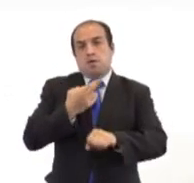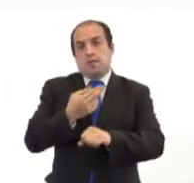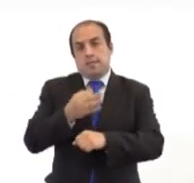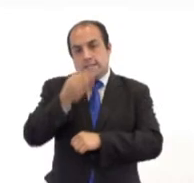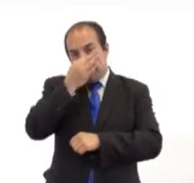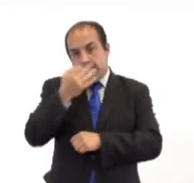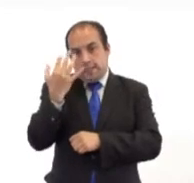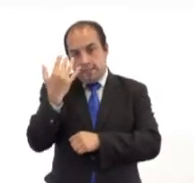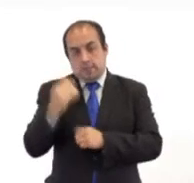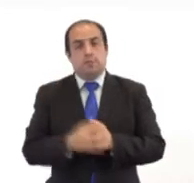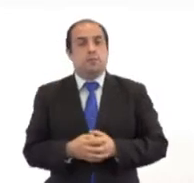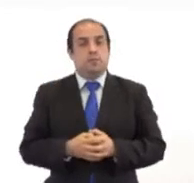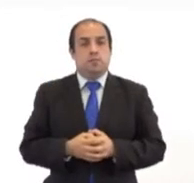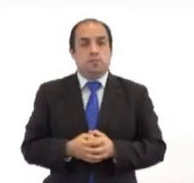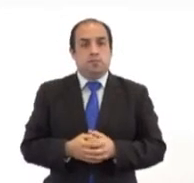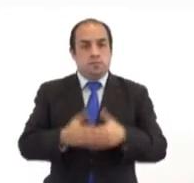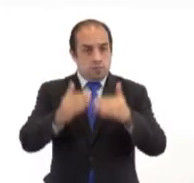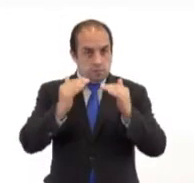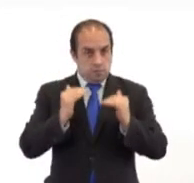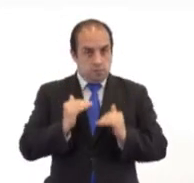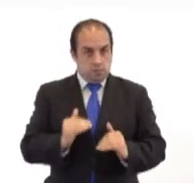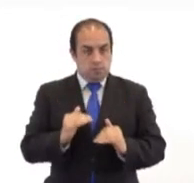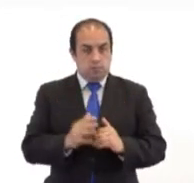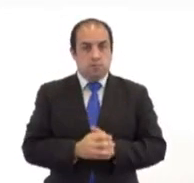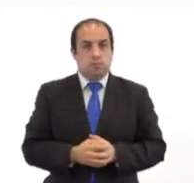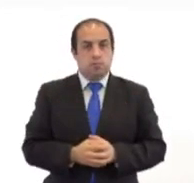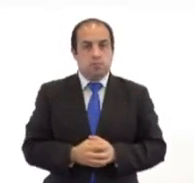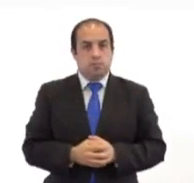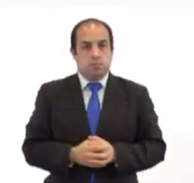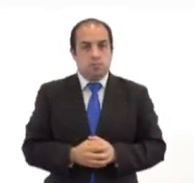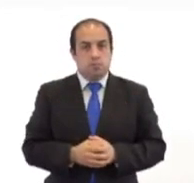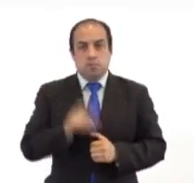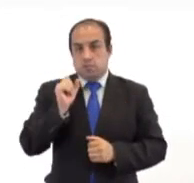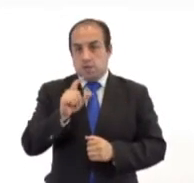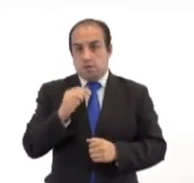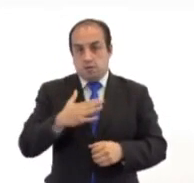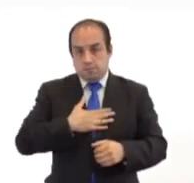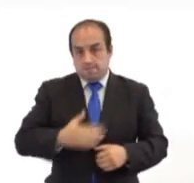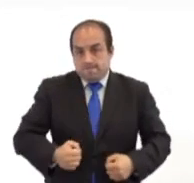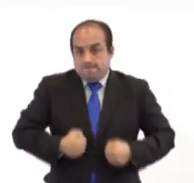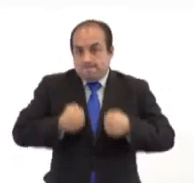a 50. Siguiente. También, y estoy seguro de esto hablaremos mucho